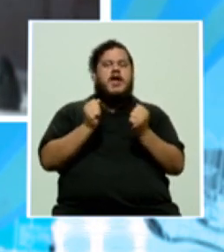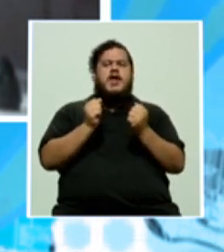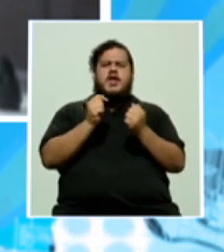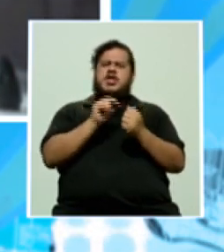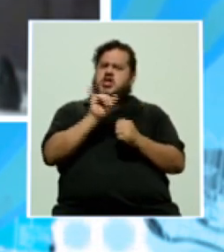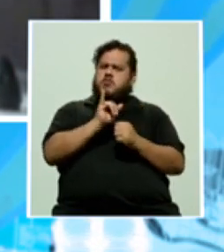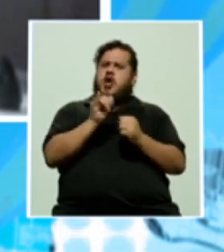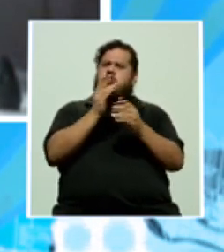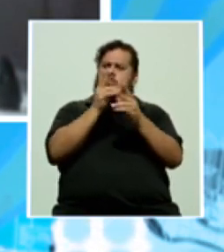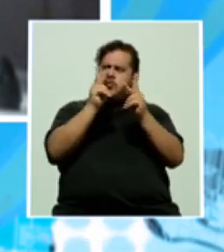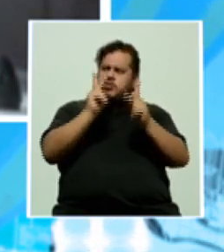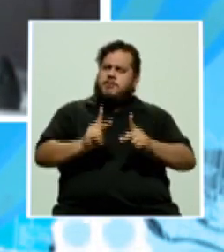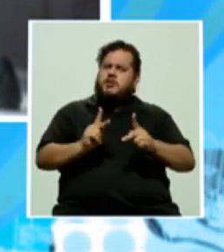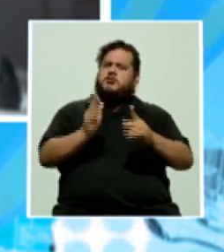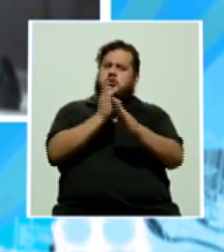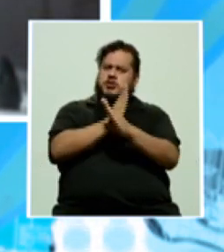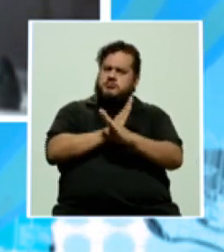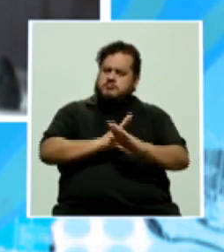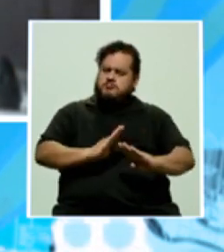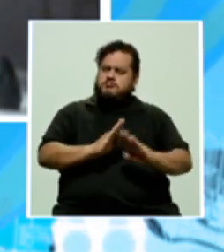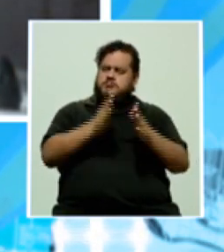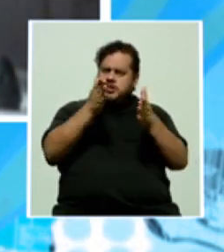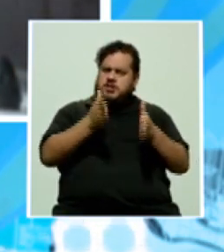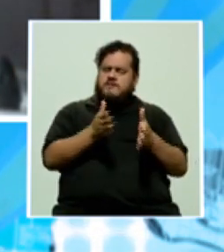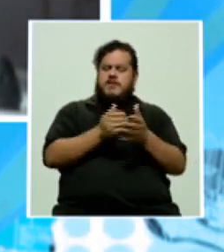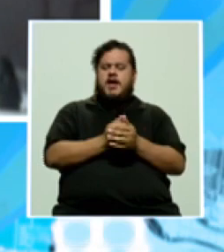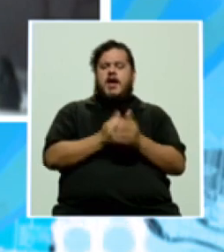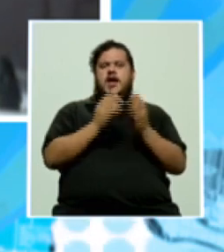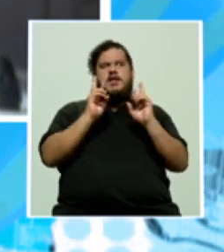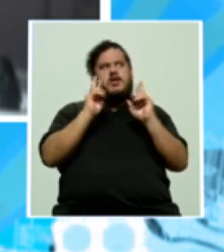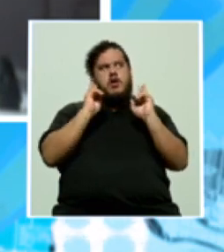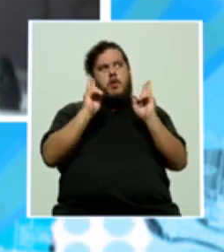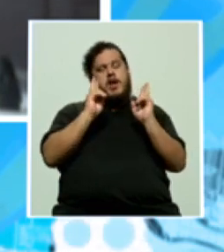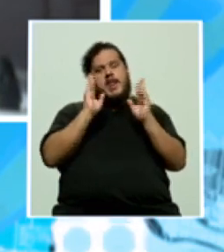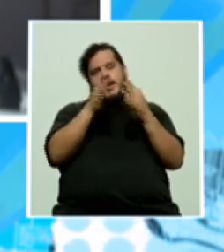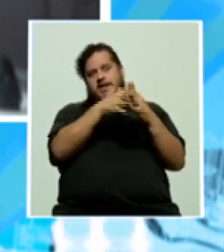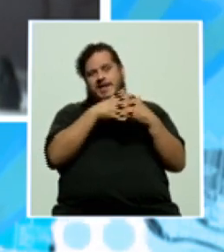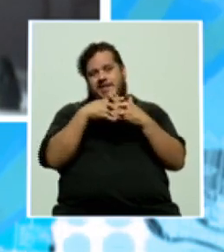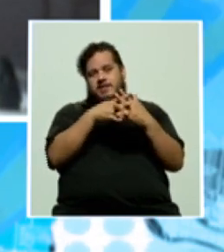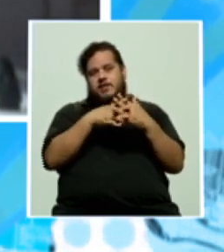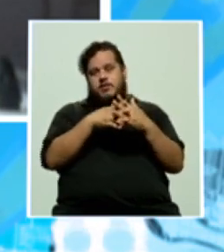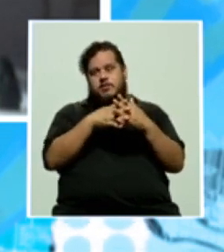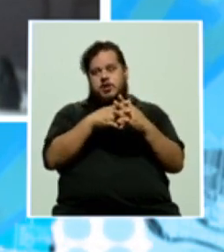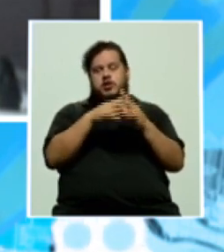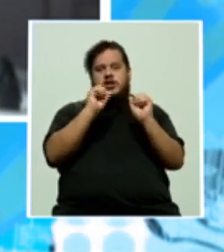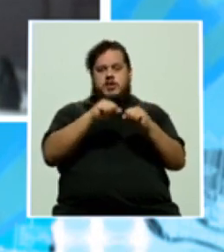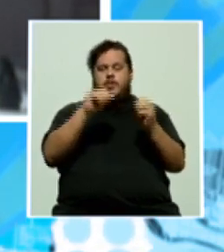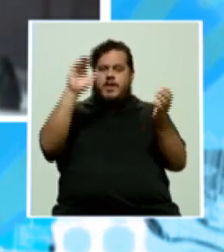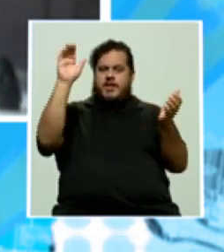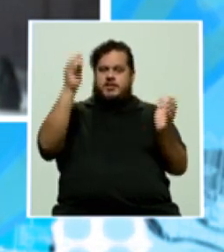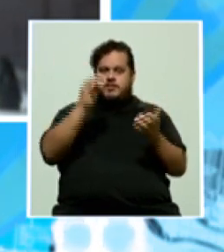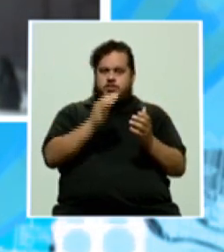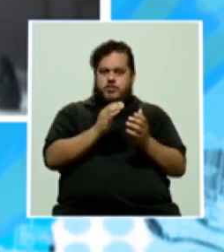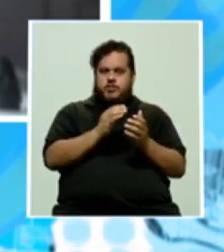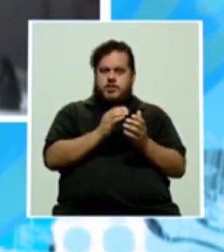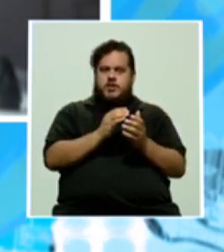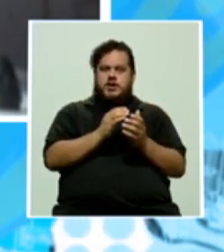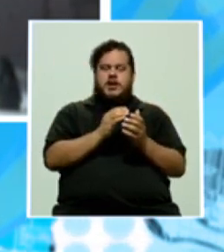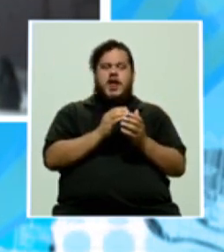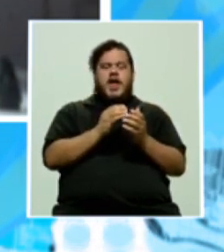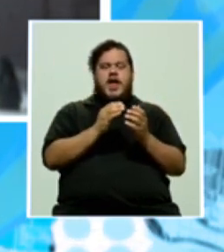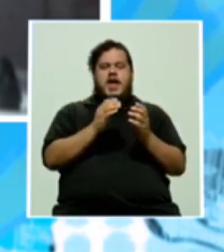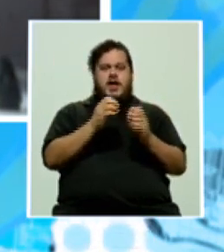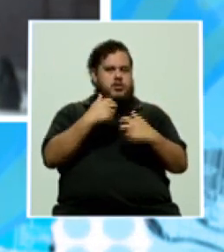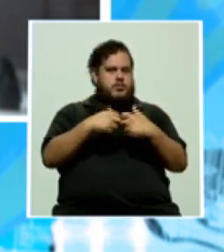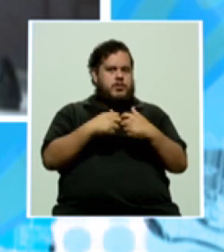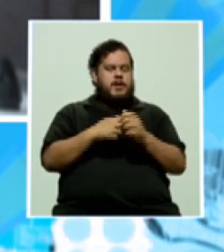pacífica, y ojalá que realmente en Estados Unidos se logre bajar un poco la espuma del conflicto.